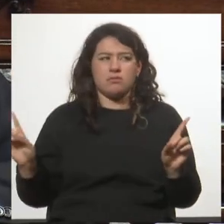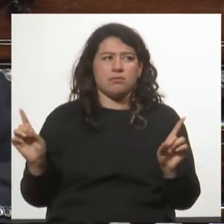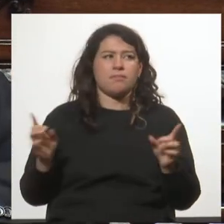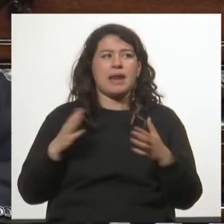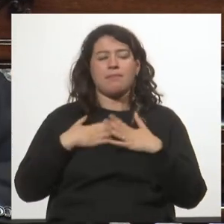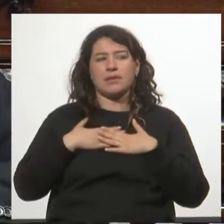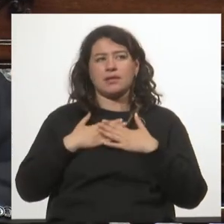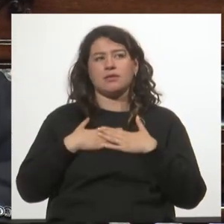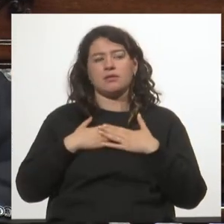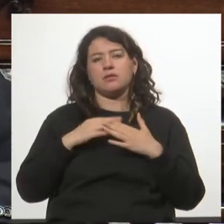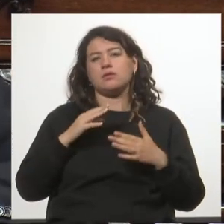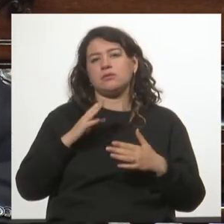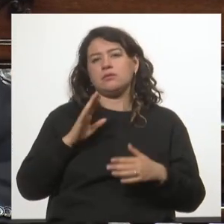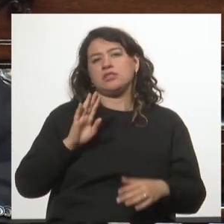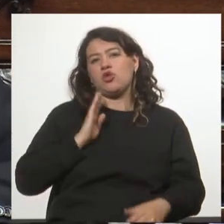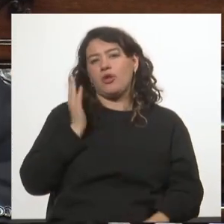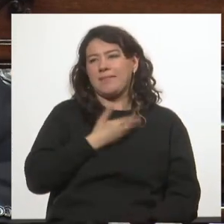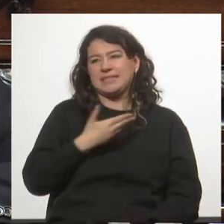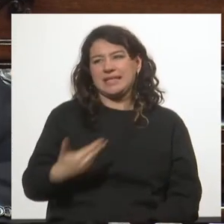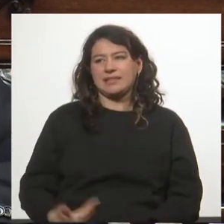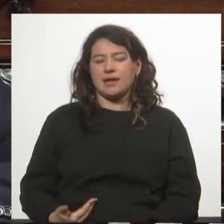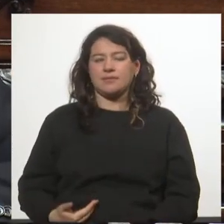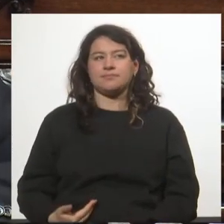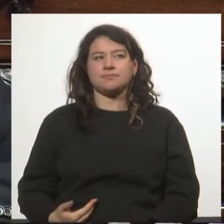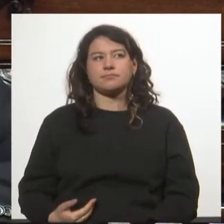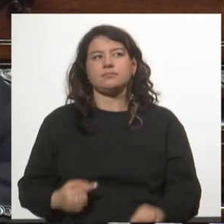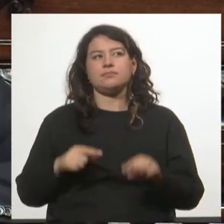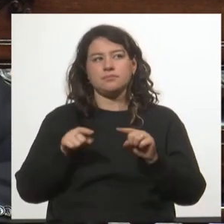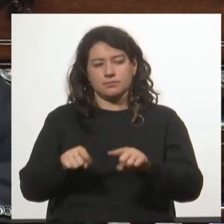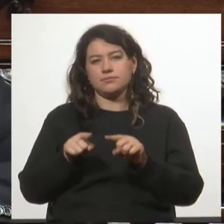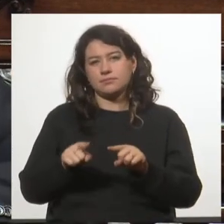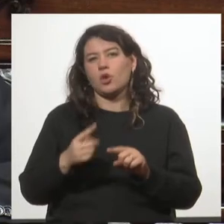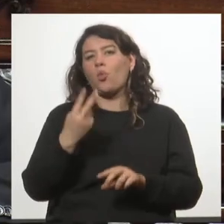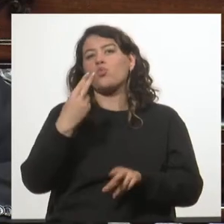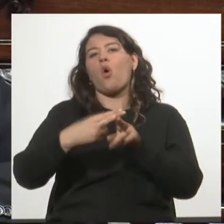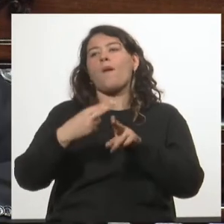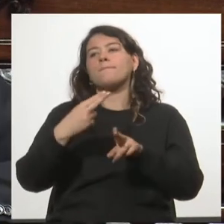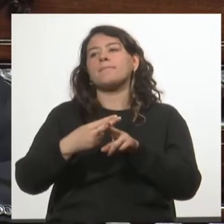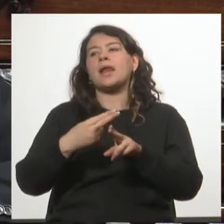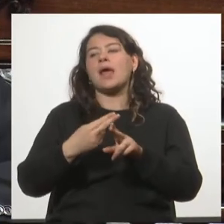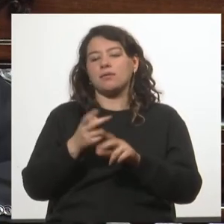señor presidenta esto tiene un solo nombre y es